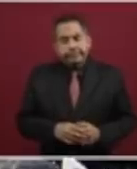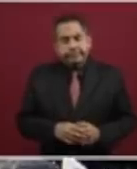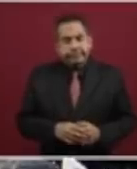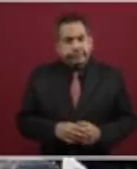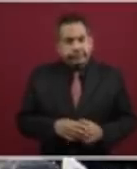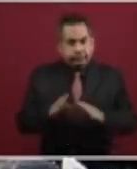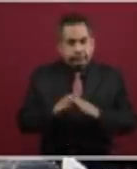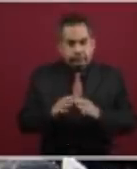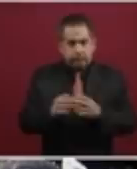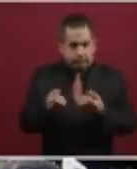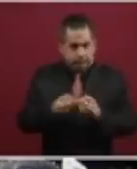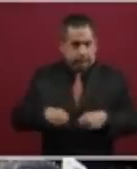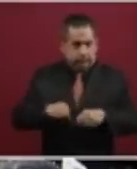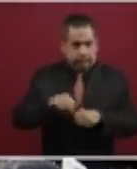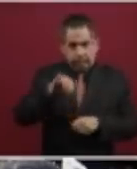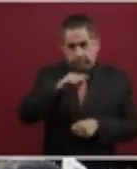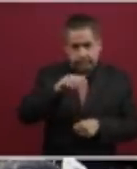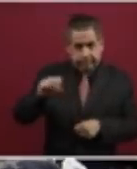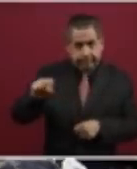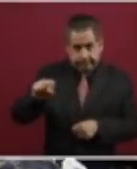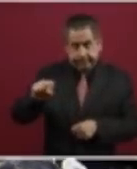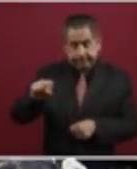del Seguro Social,